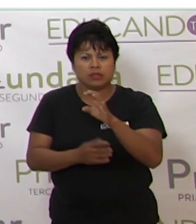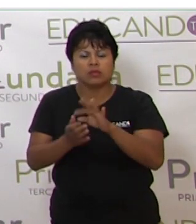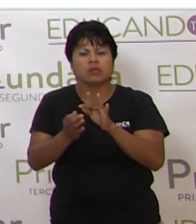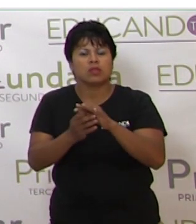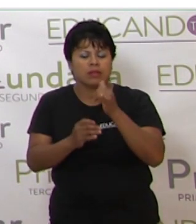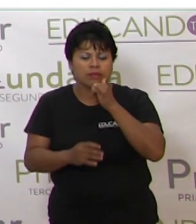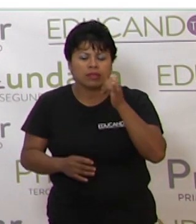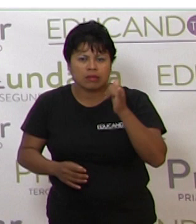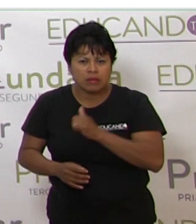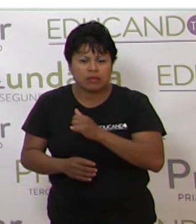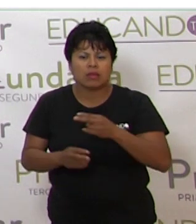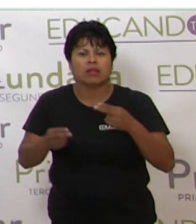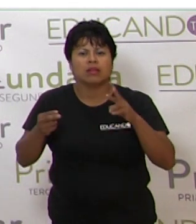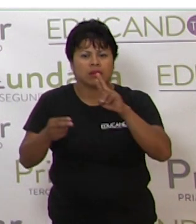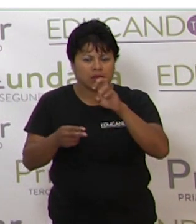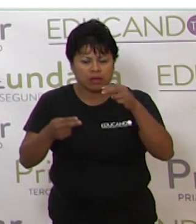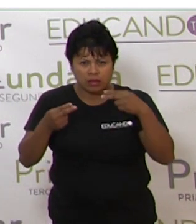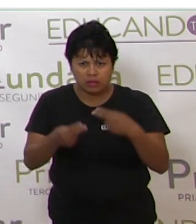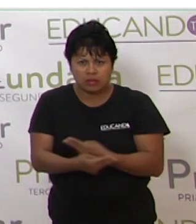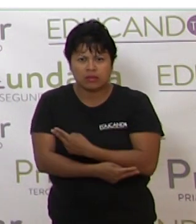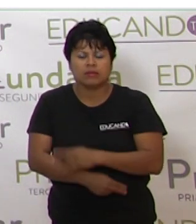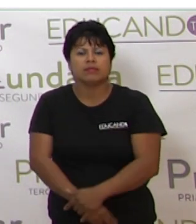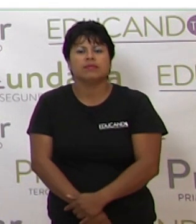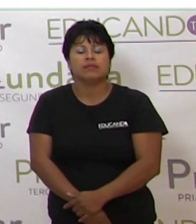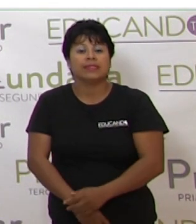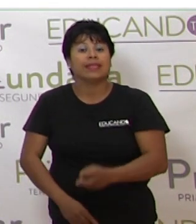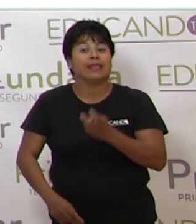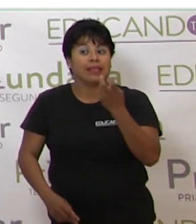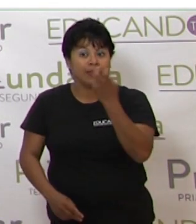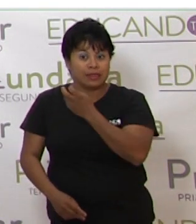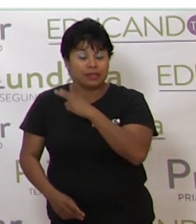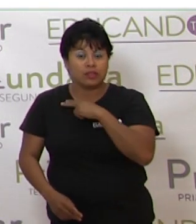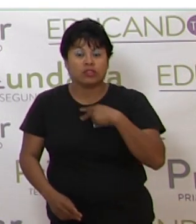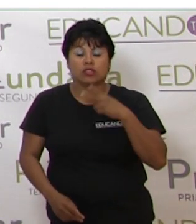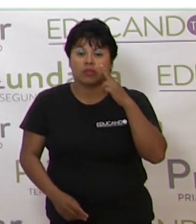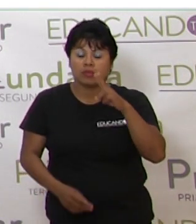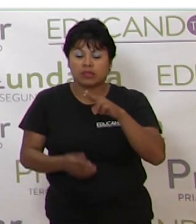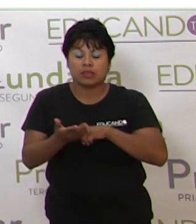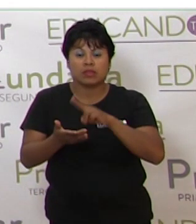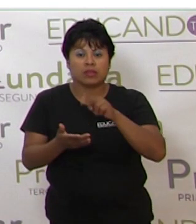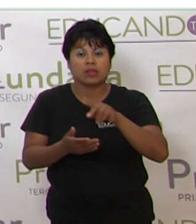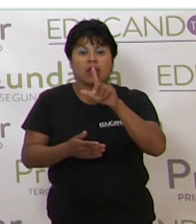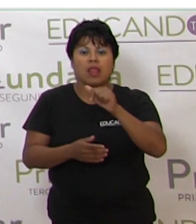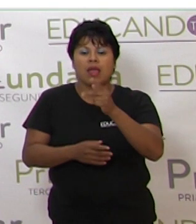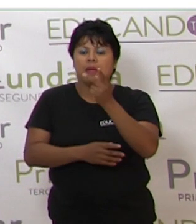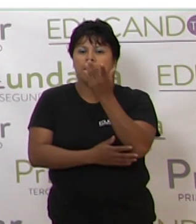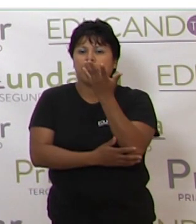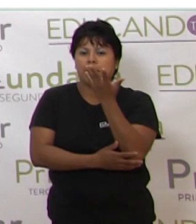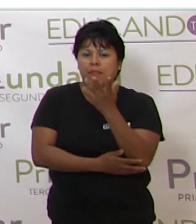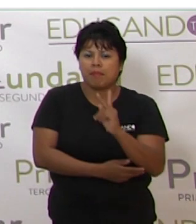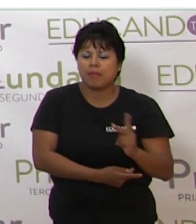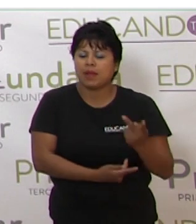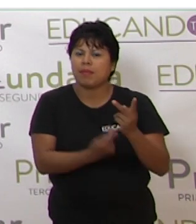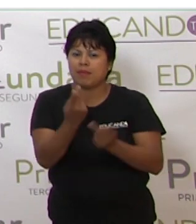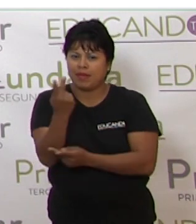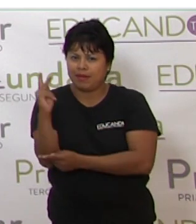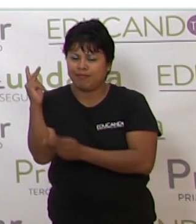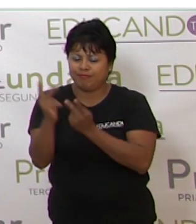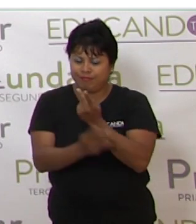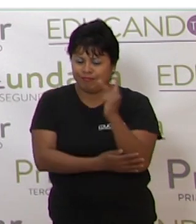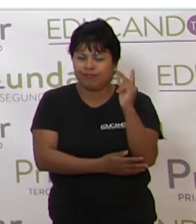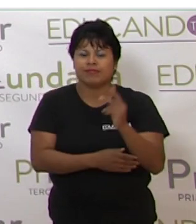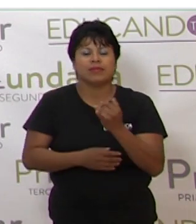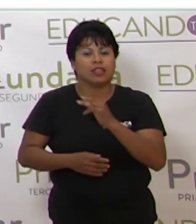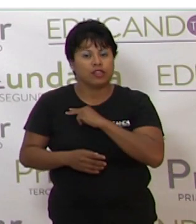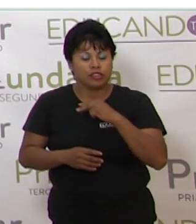italiano, renacentista. Y aquí estamos viendo, esta obra se titula La Primavera. Y estamos